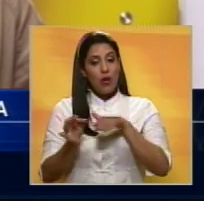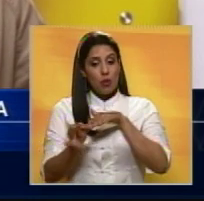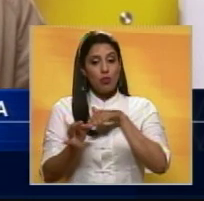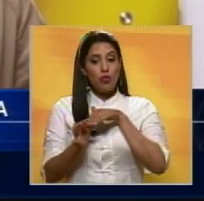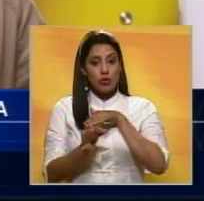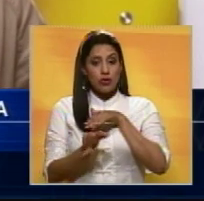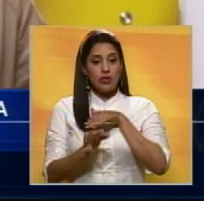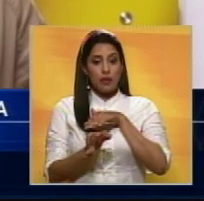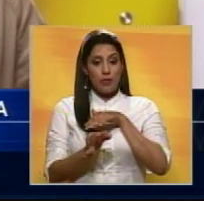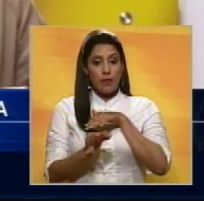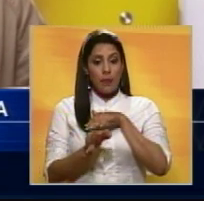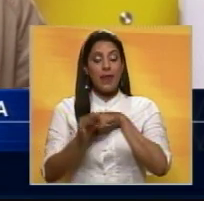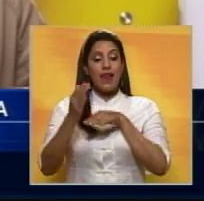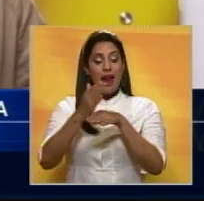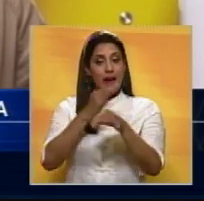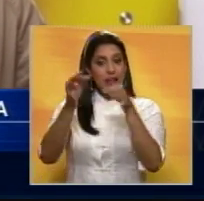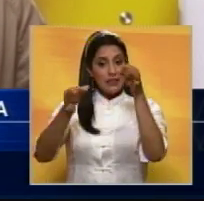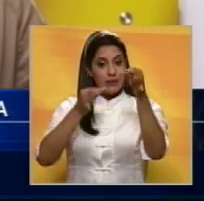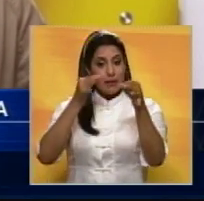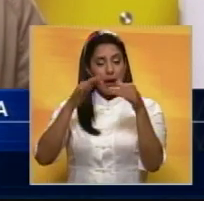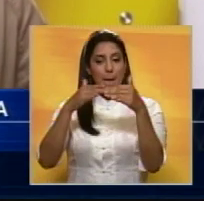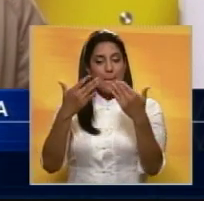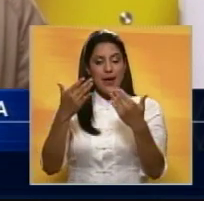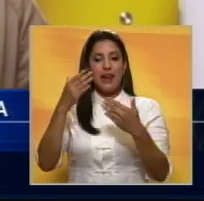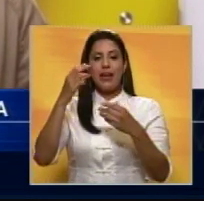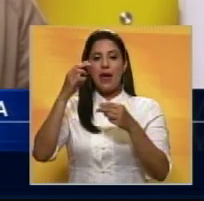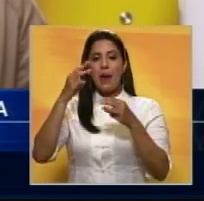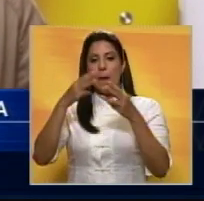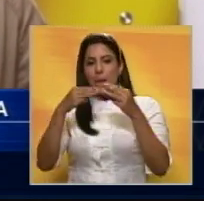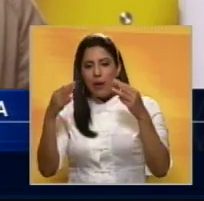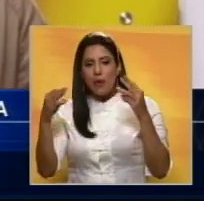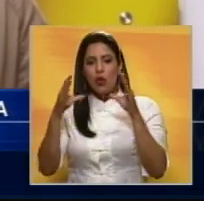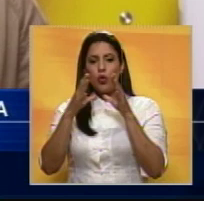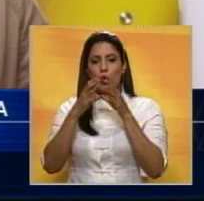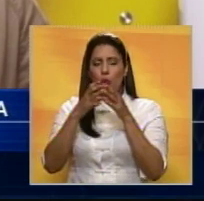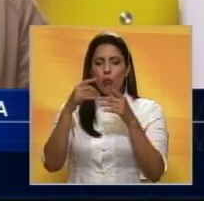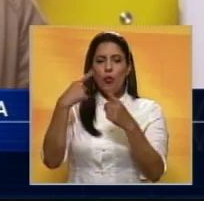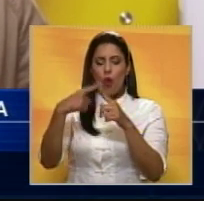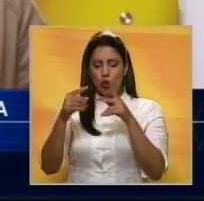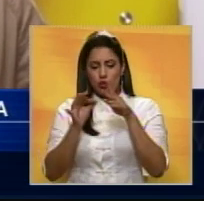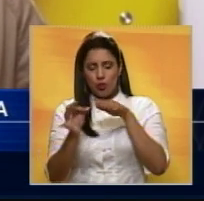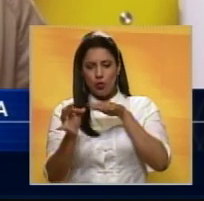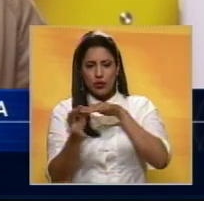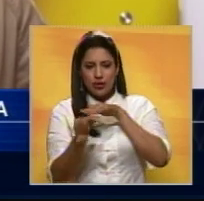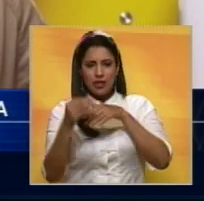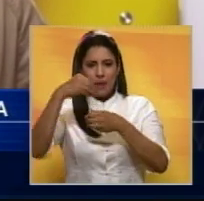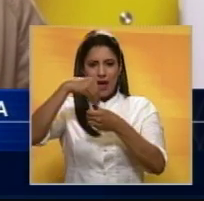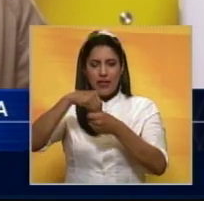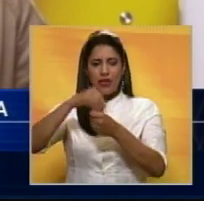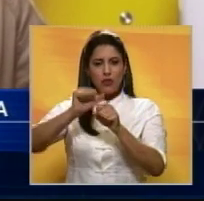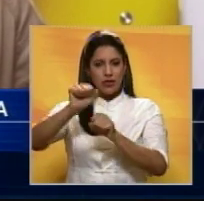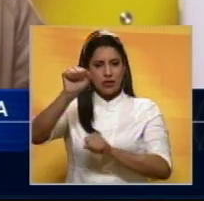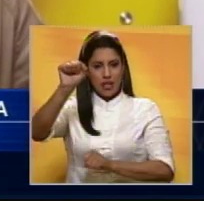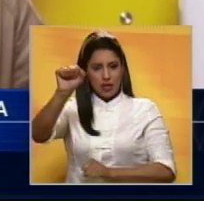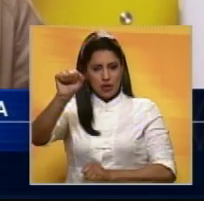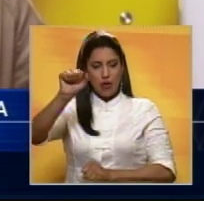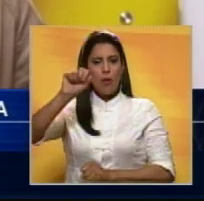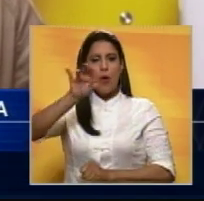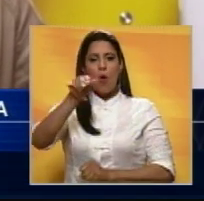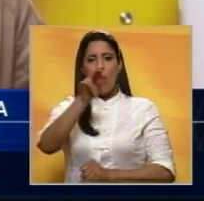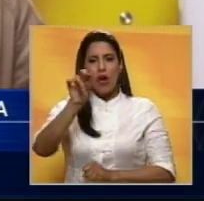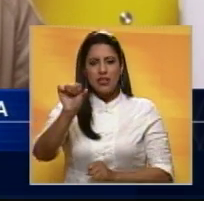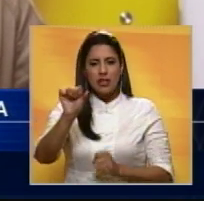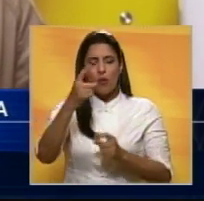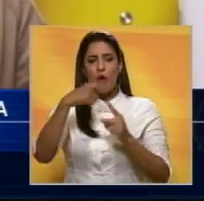municipios, antes mencionado, Panamericano, Junín, Cárdenas, Andrés Bello,